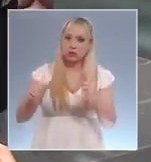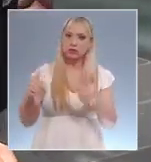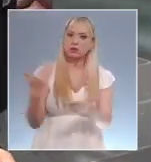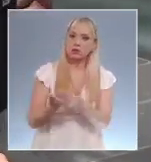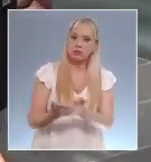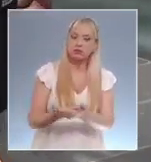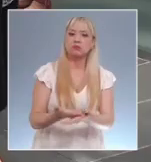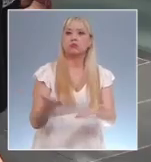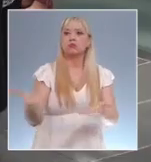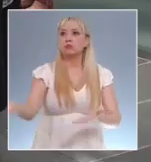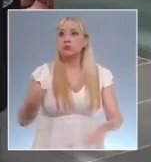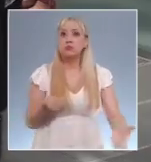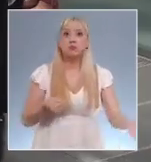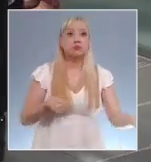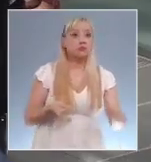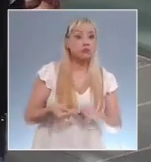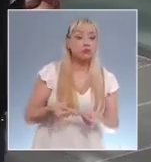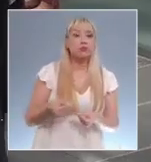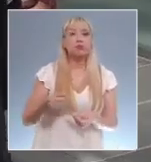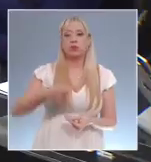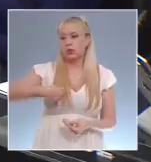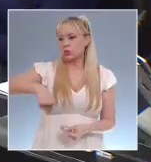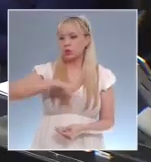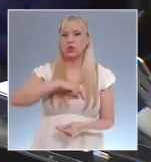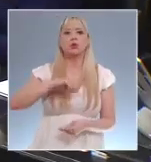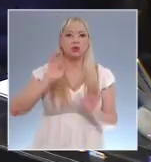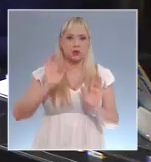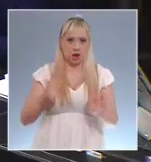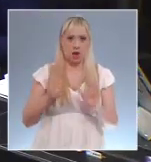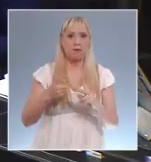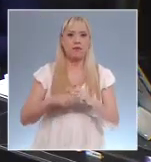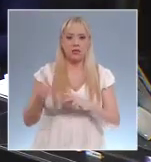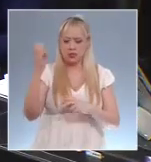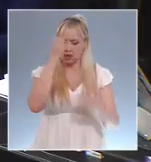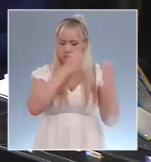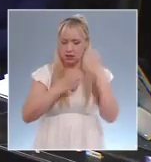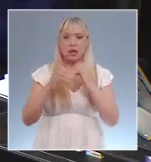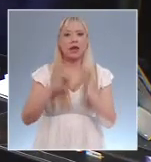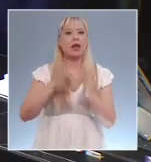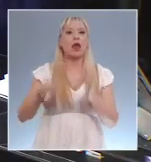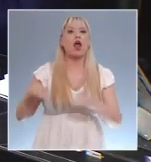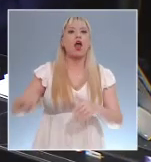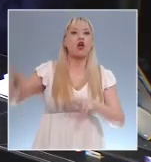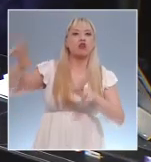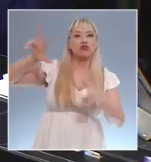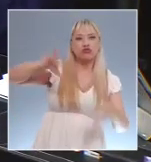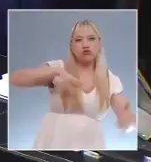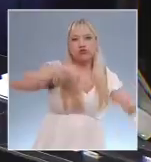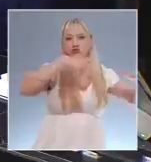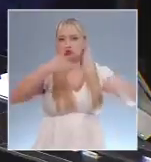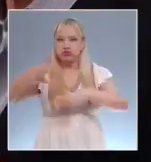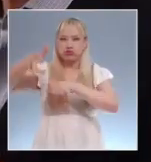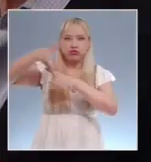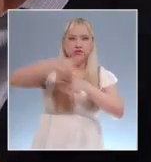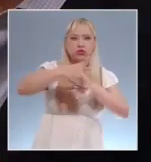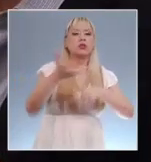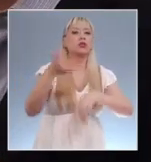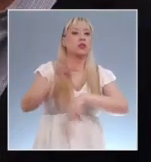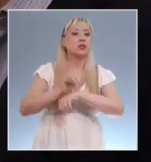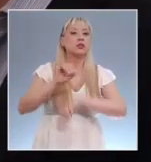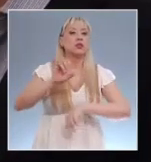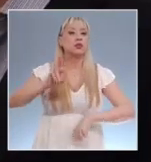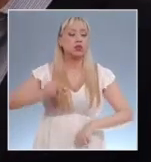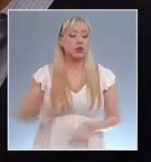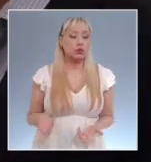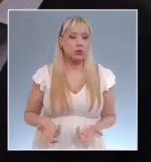estamos analizando, como es esta de los drones. En la sesión de este martes, la Comisión Permanente otorgó una licencia al diputado